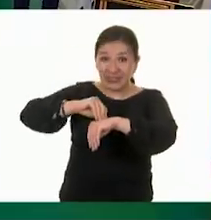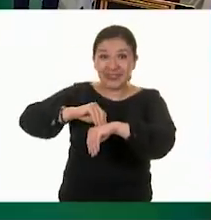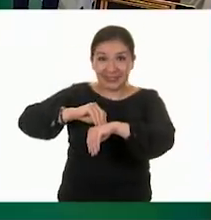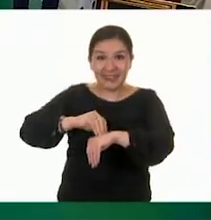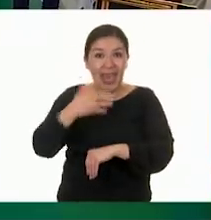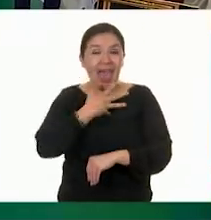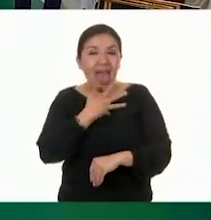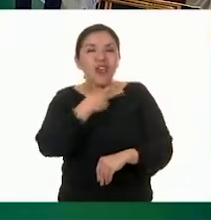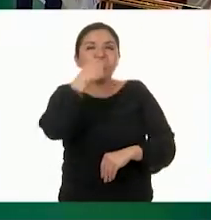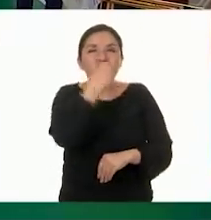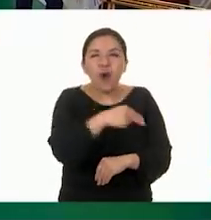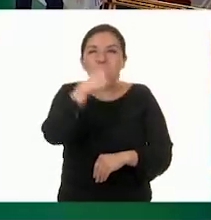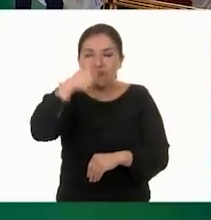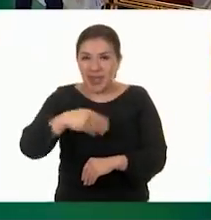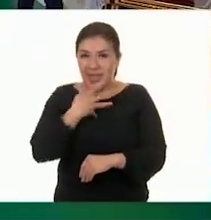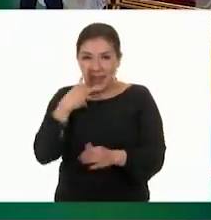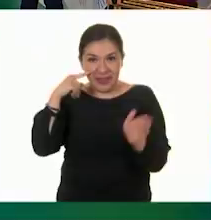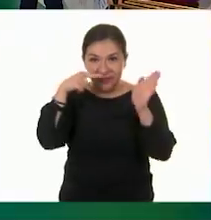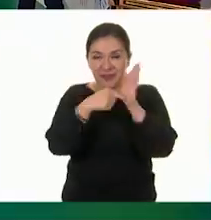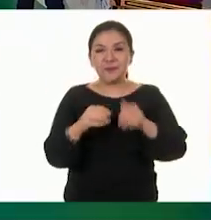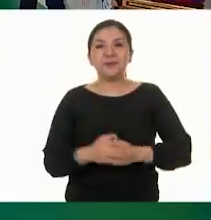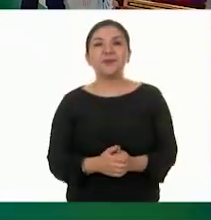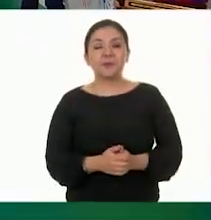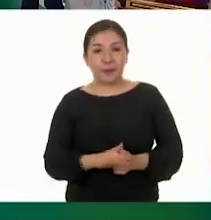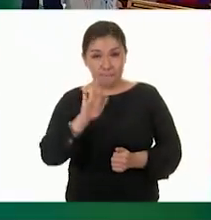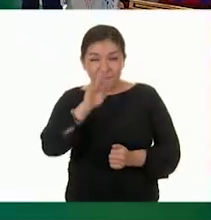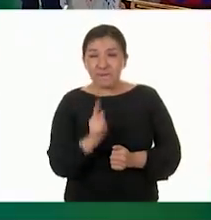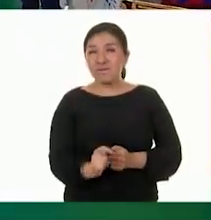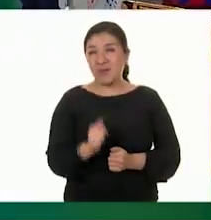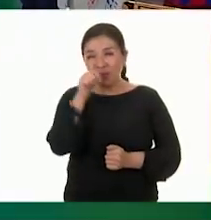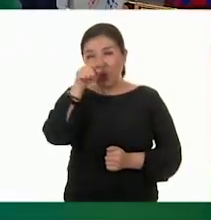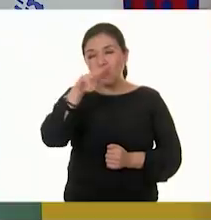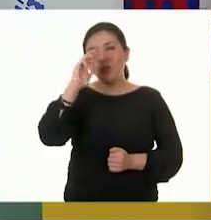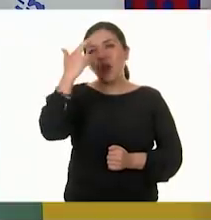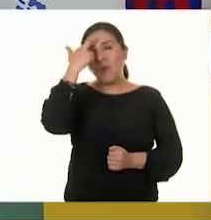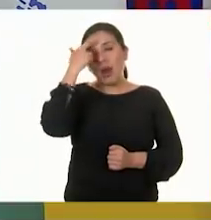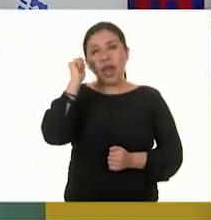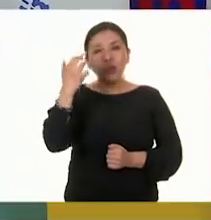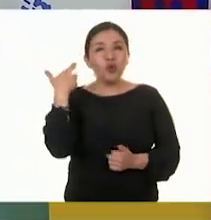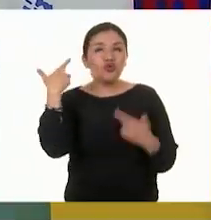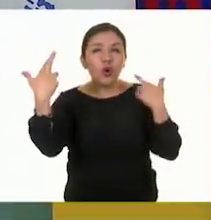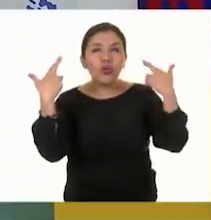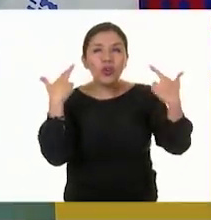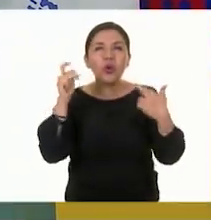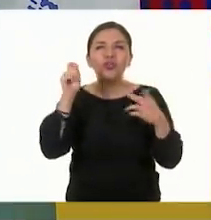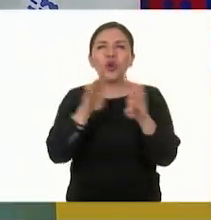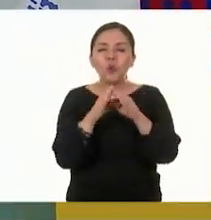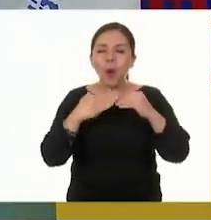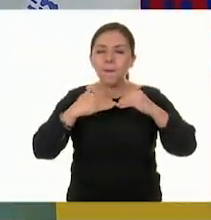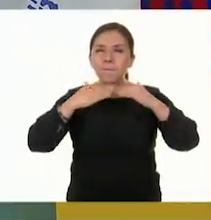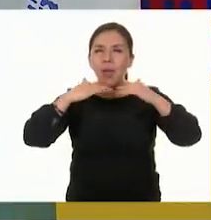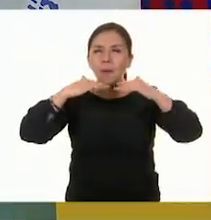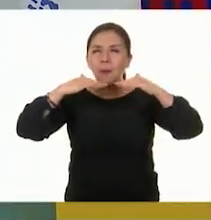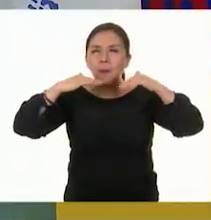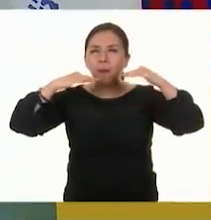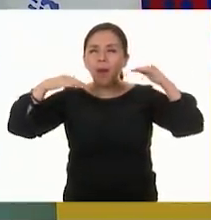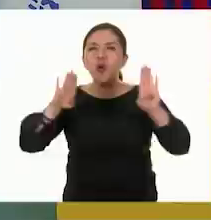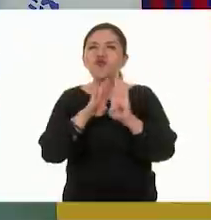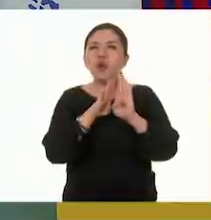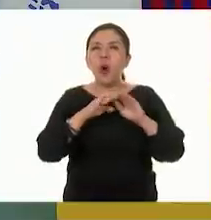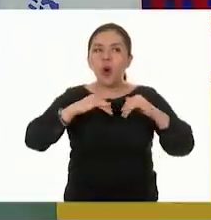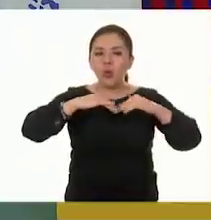tengo todas las partes del oído. Sí, lo primero es que recordemos que el sonido es una vibración en forma de